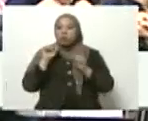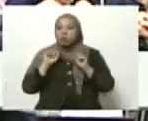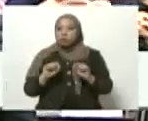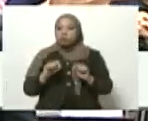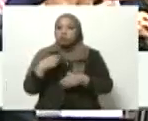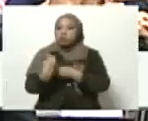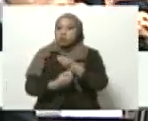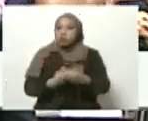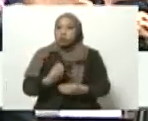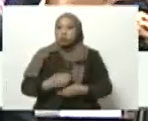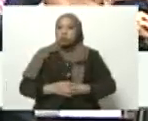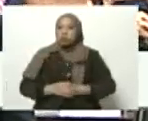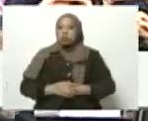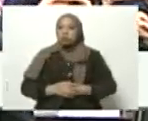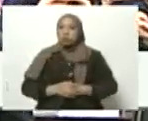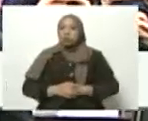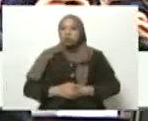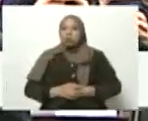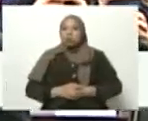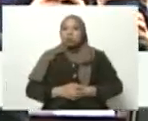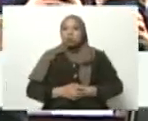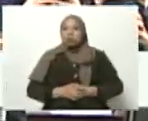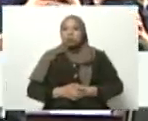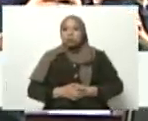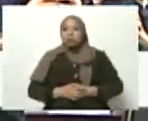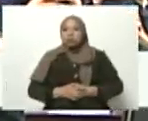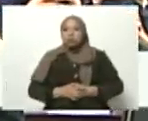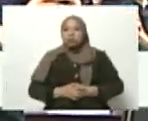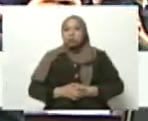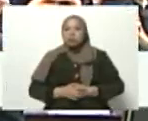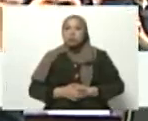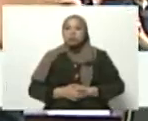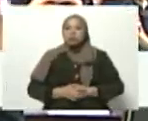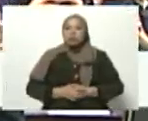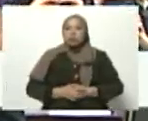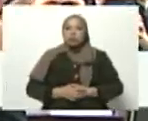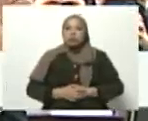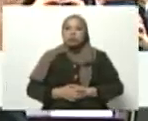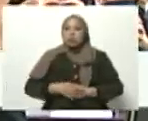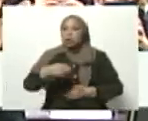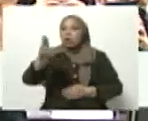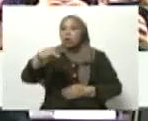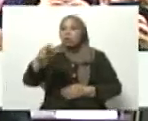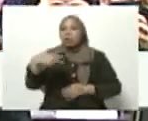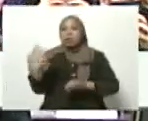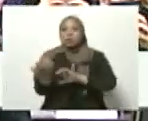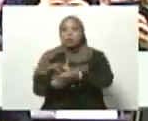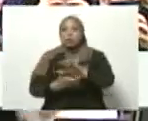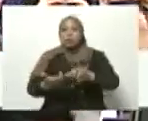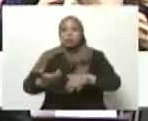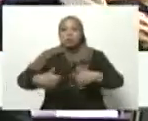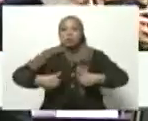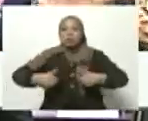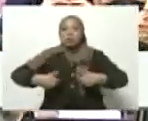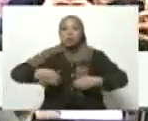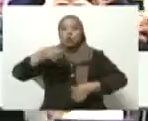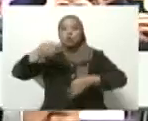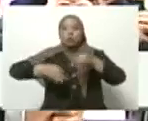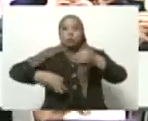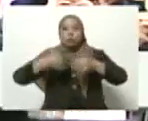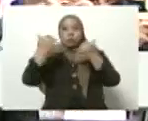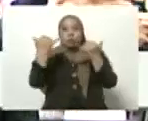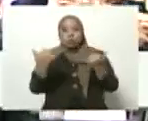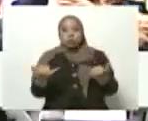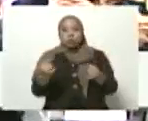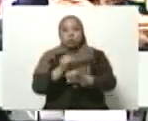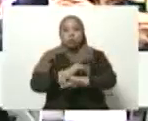hizo de 12.000 folios, de hechos que sin ninguna duda corresponderá a la justicia en su momento